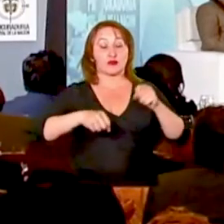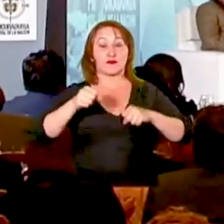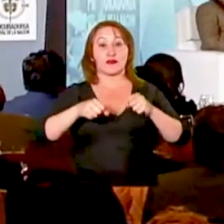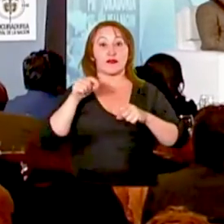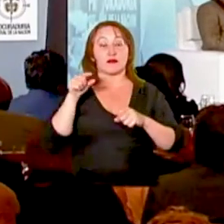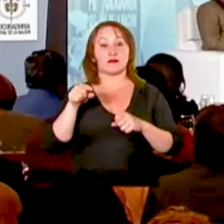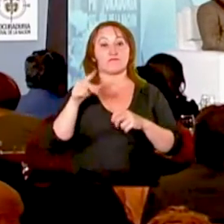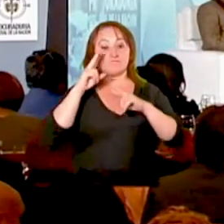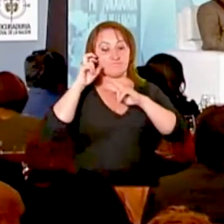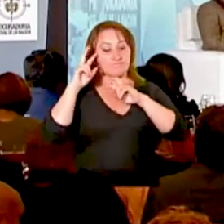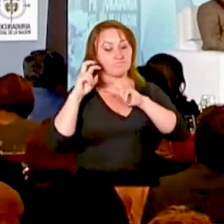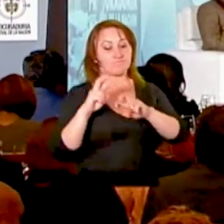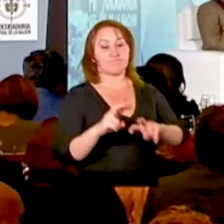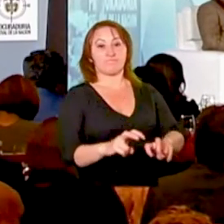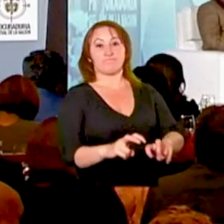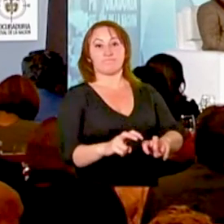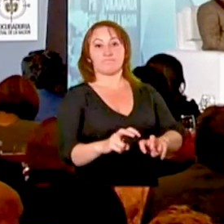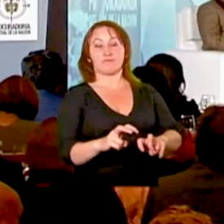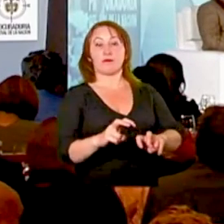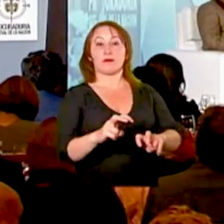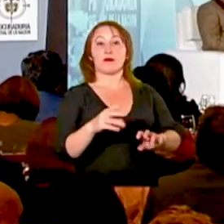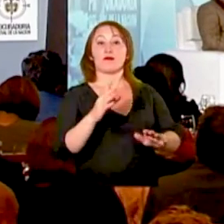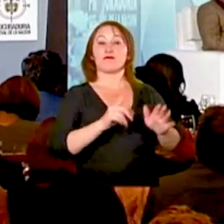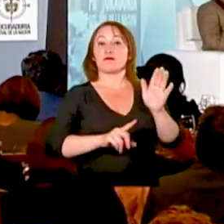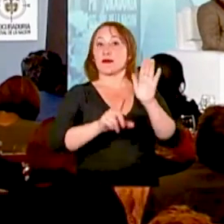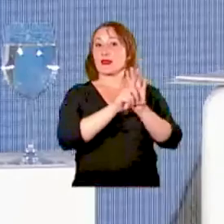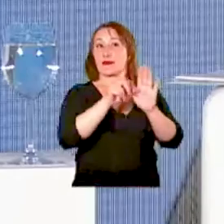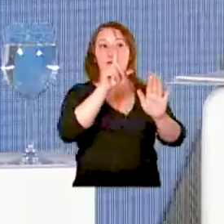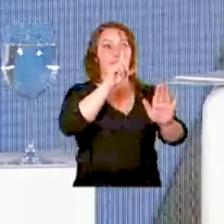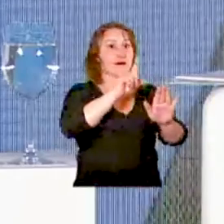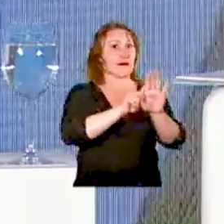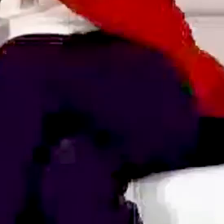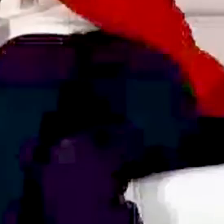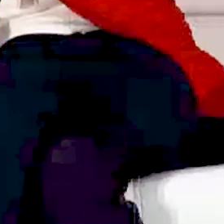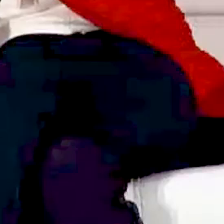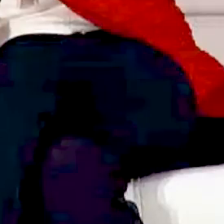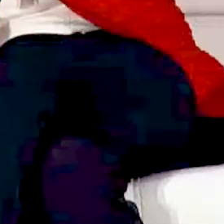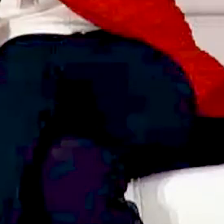de investigación por delitos, que es